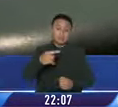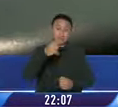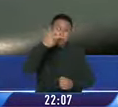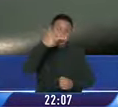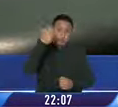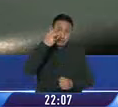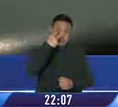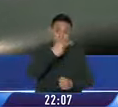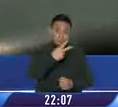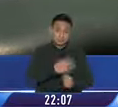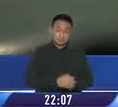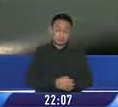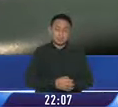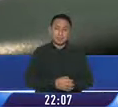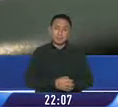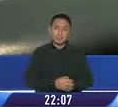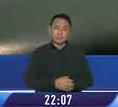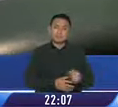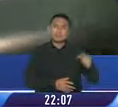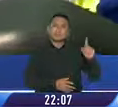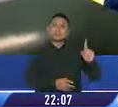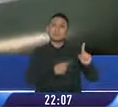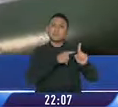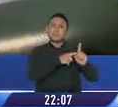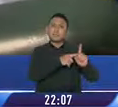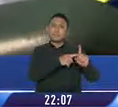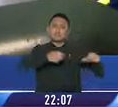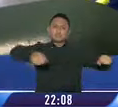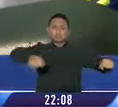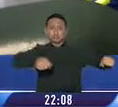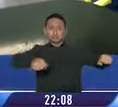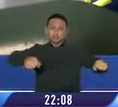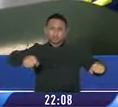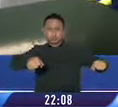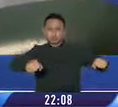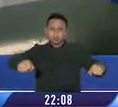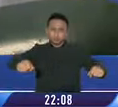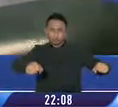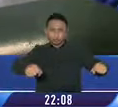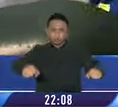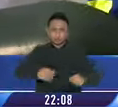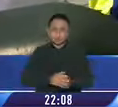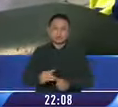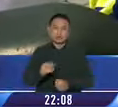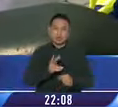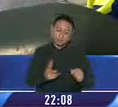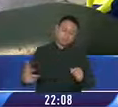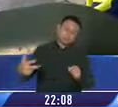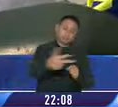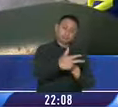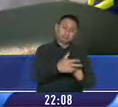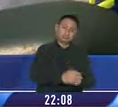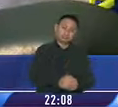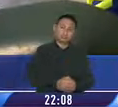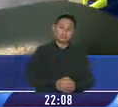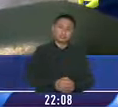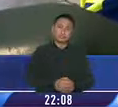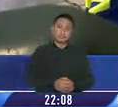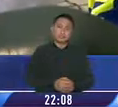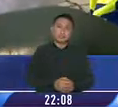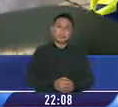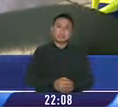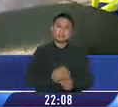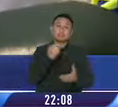también que está bajando un chico en una moto y igual le cruza un Nissan X-Trail